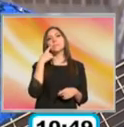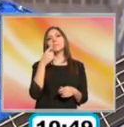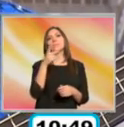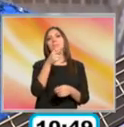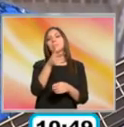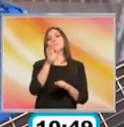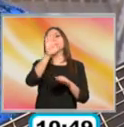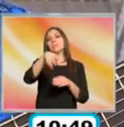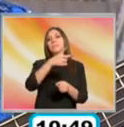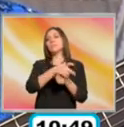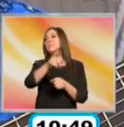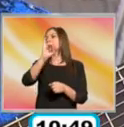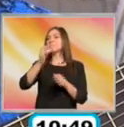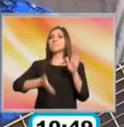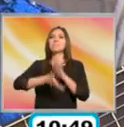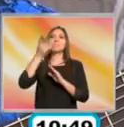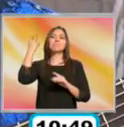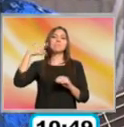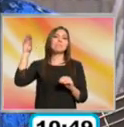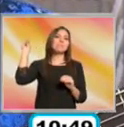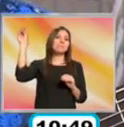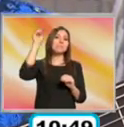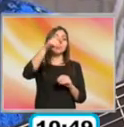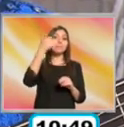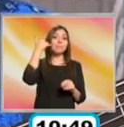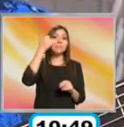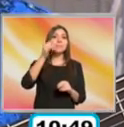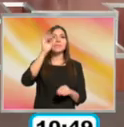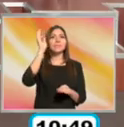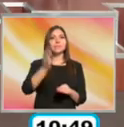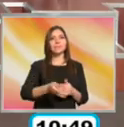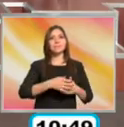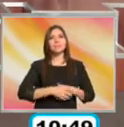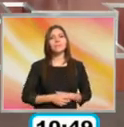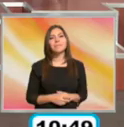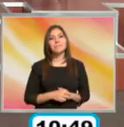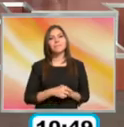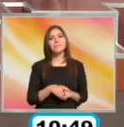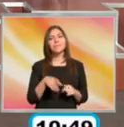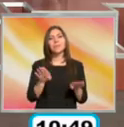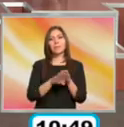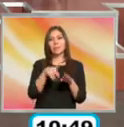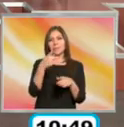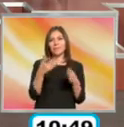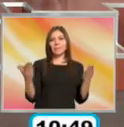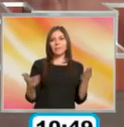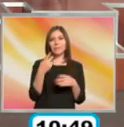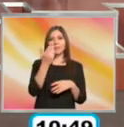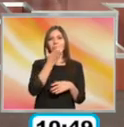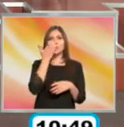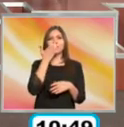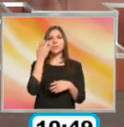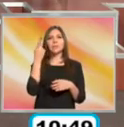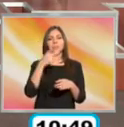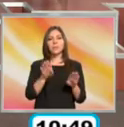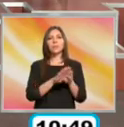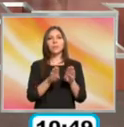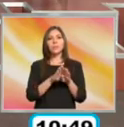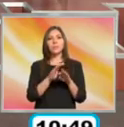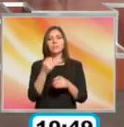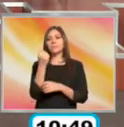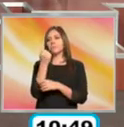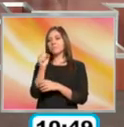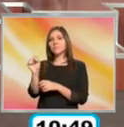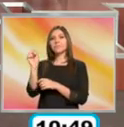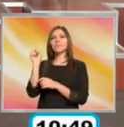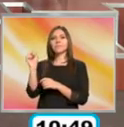nos aventuramos y nos vamos y como no, donde nos llamen, ahí estamos. ¡Chivo! Claro. Oye, el pasito ese que es tradicional. Oh, sí, pero acá. recuerda, ¿cómo era el movimiento de